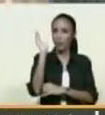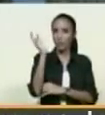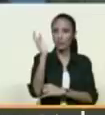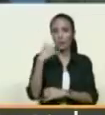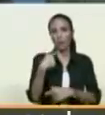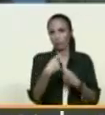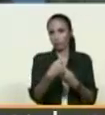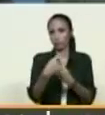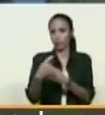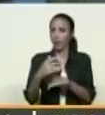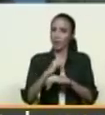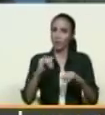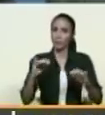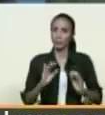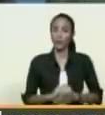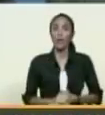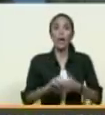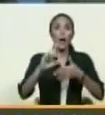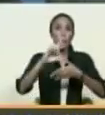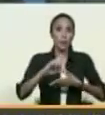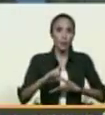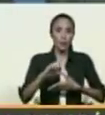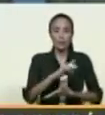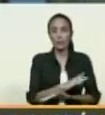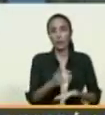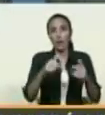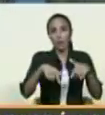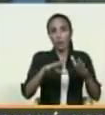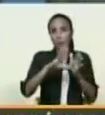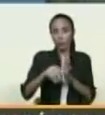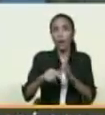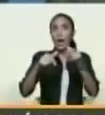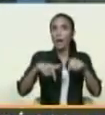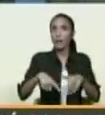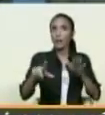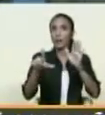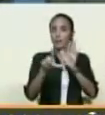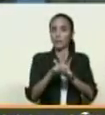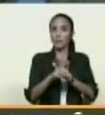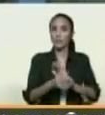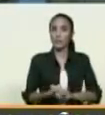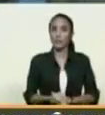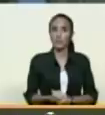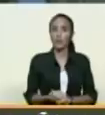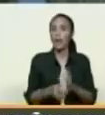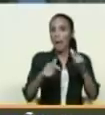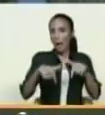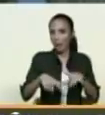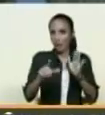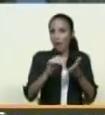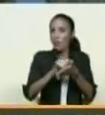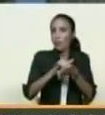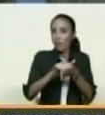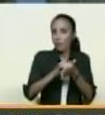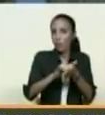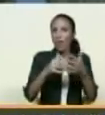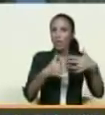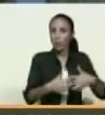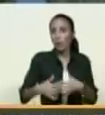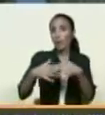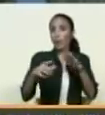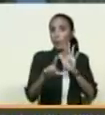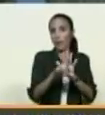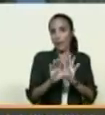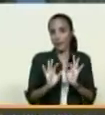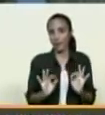Eso en América Latina es corrupción. Aquí está legalizado y es problema interno de los estadounidenses. Pero ¿de dónde sacan